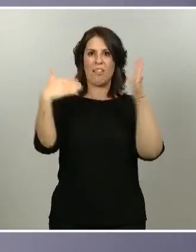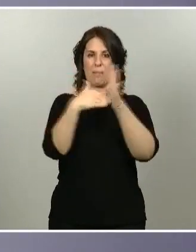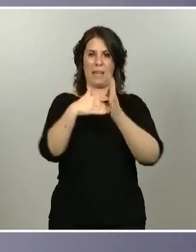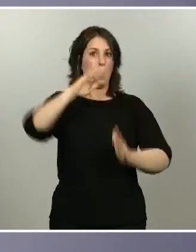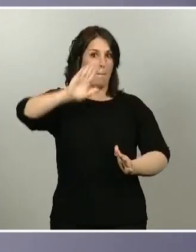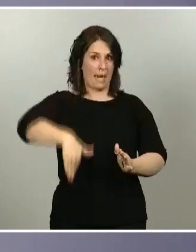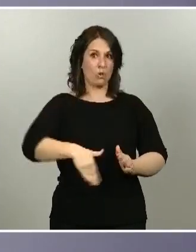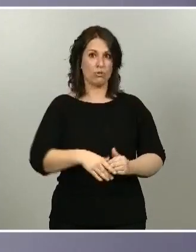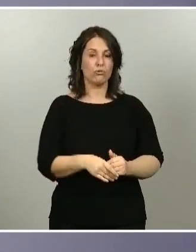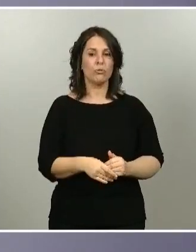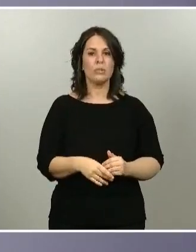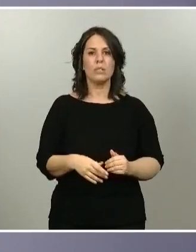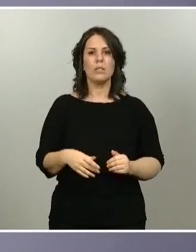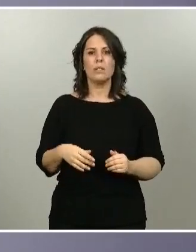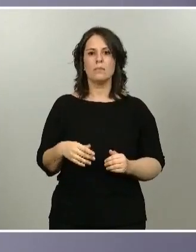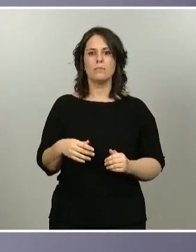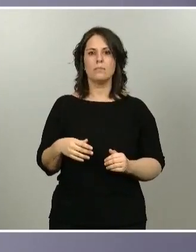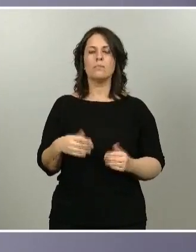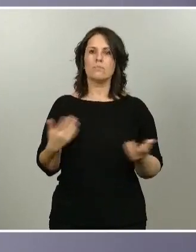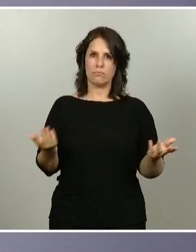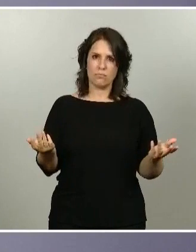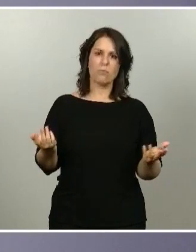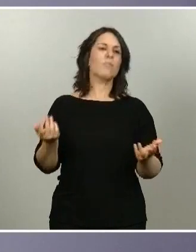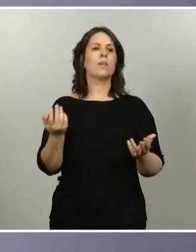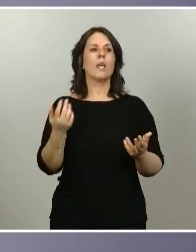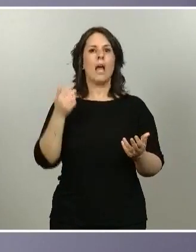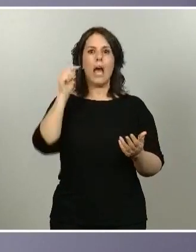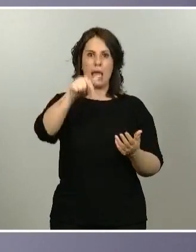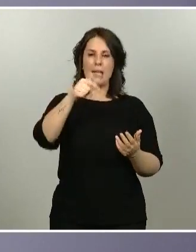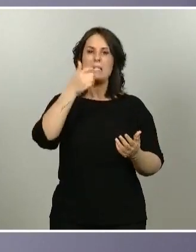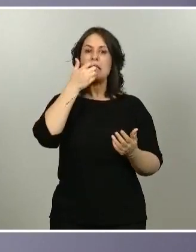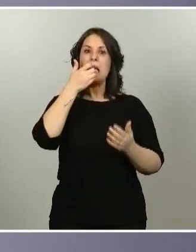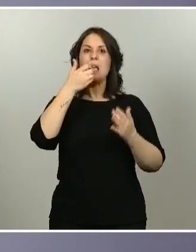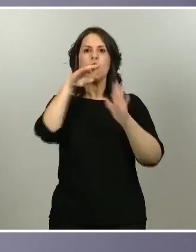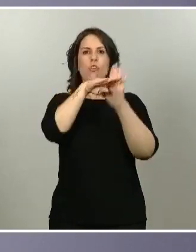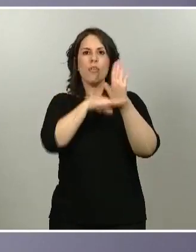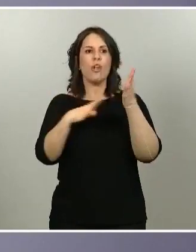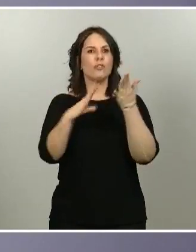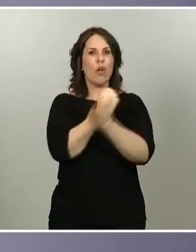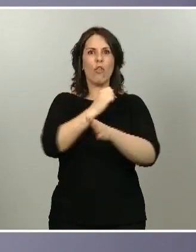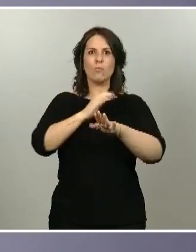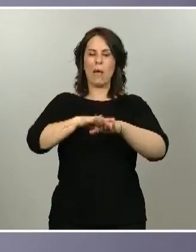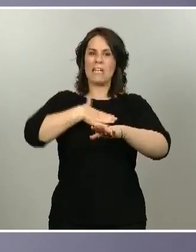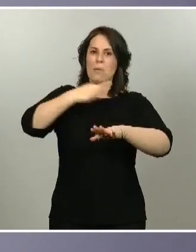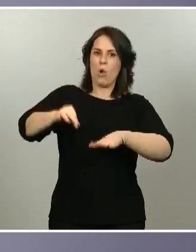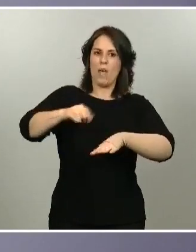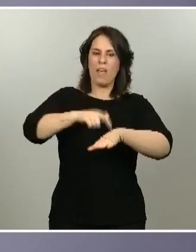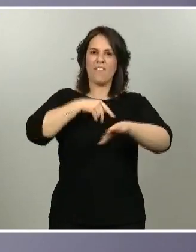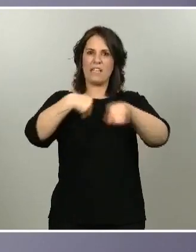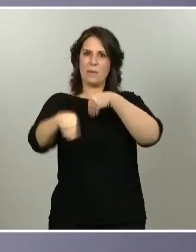una aproximación general es que sí, se reúnen las condiciones para poder flexibilizar las franjas como se han